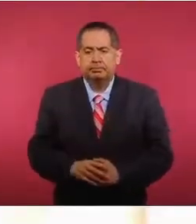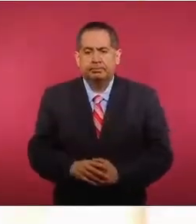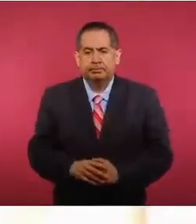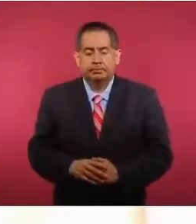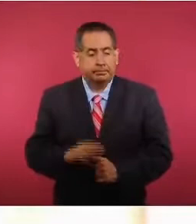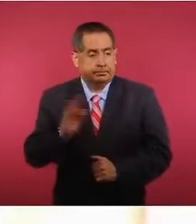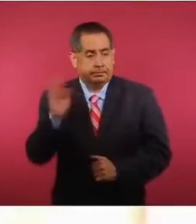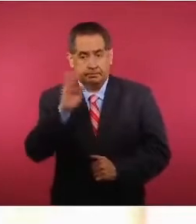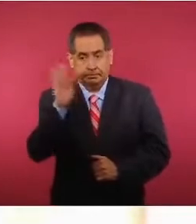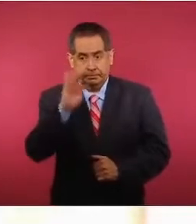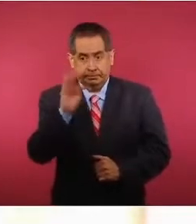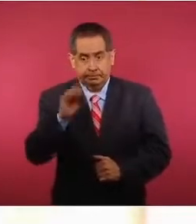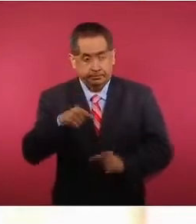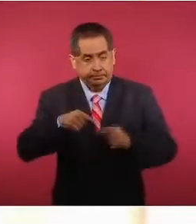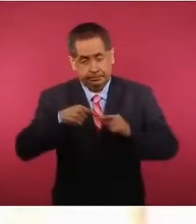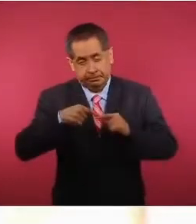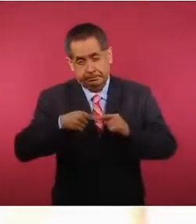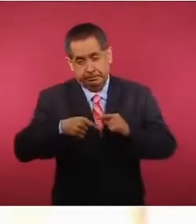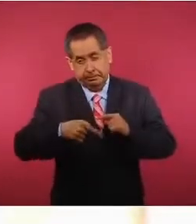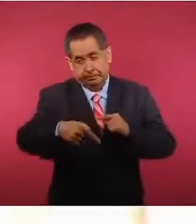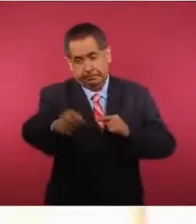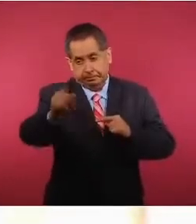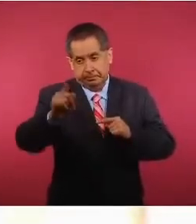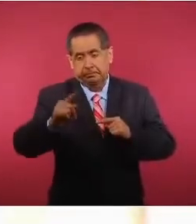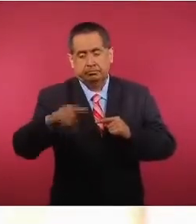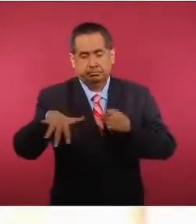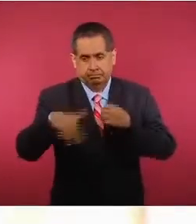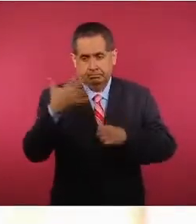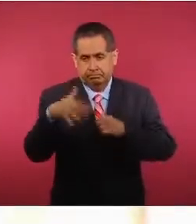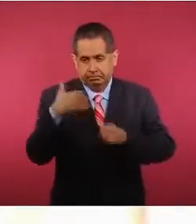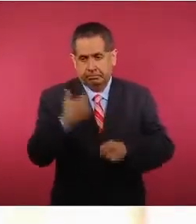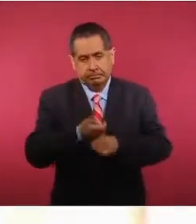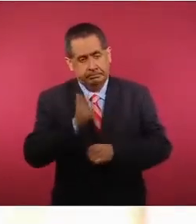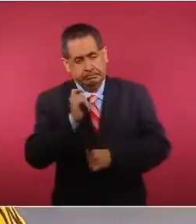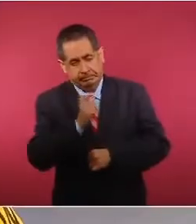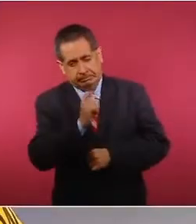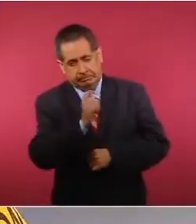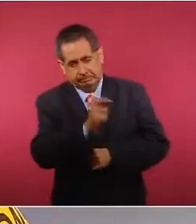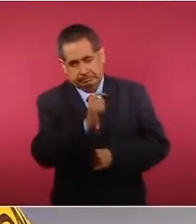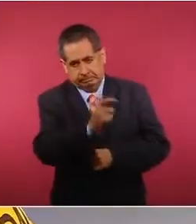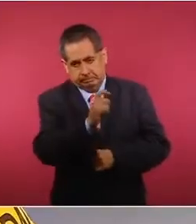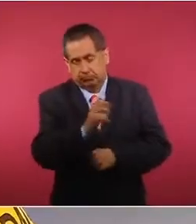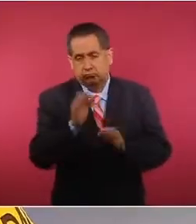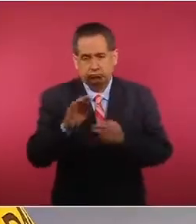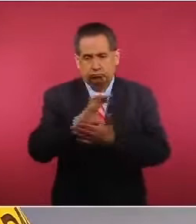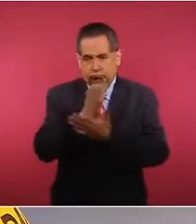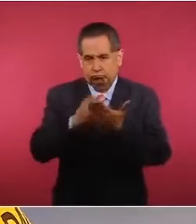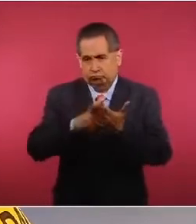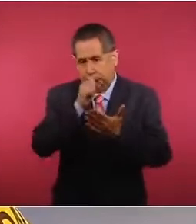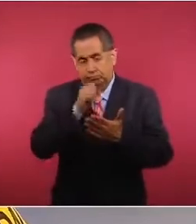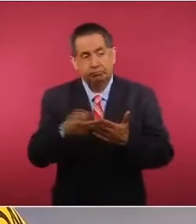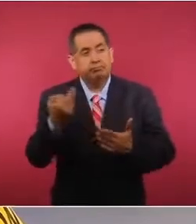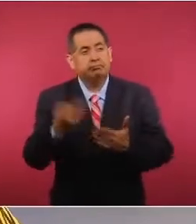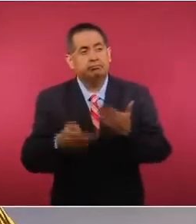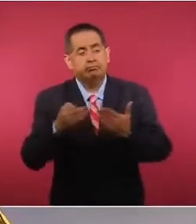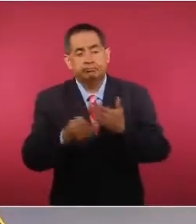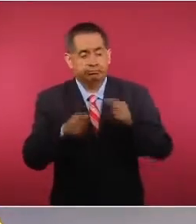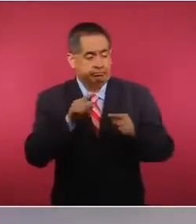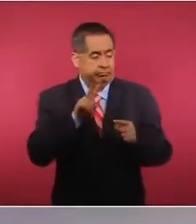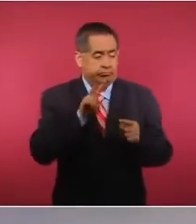Si siguiéramos con los 15 años que por lo que está el contrato de arrendamiento, nos faltaría entonces